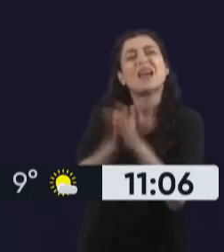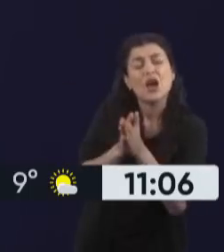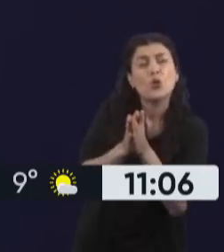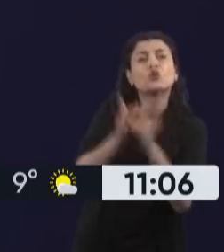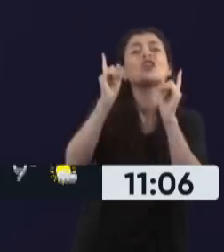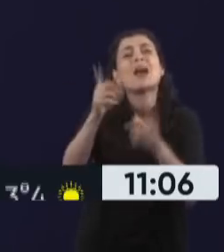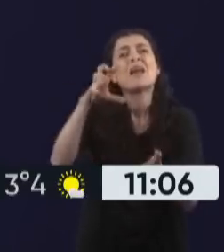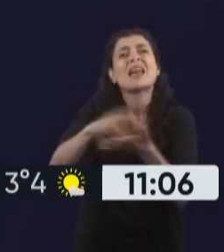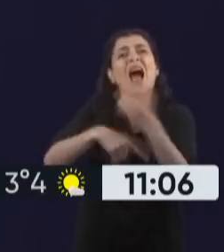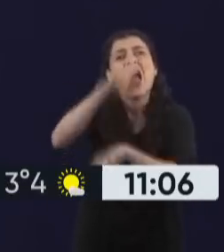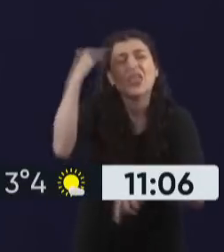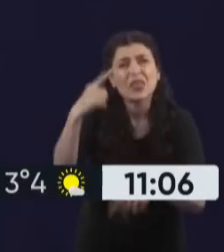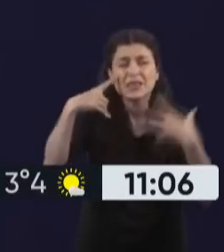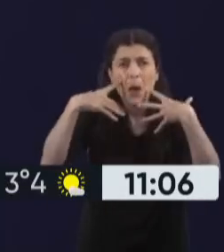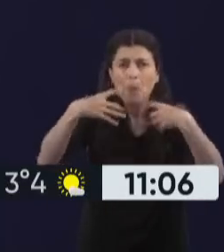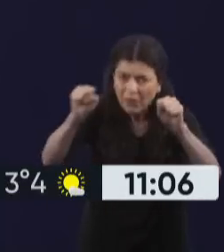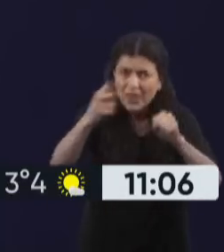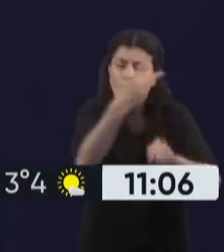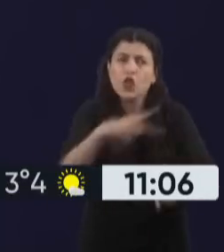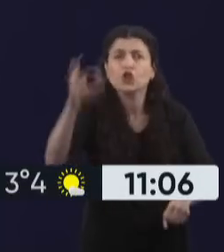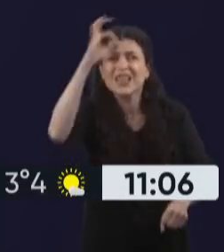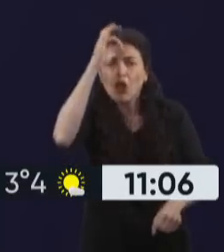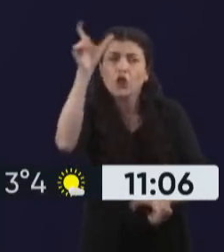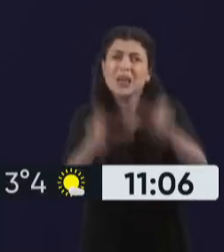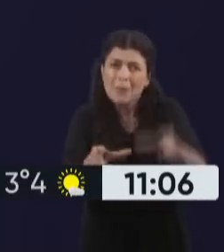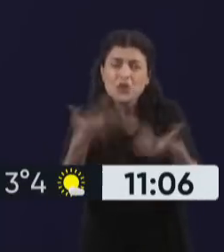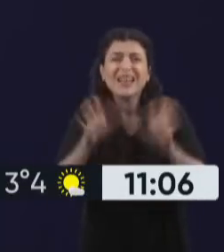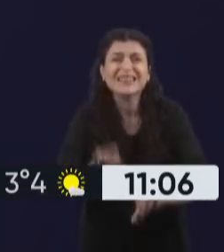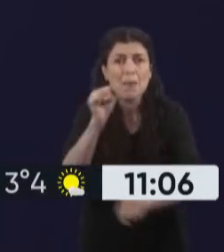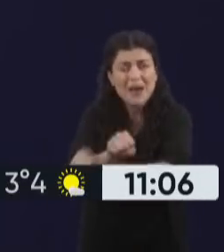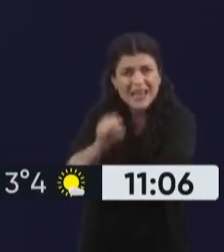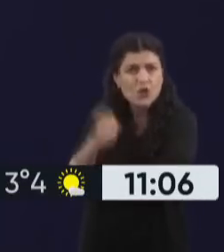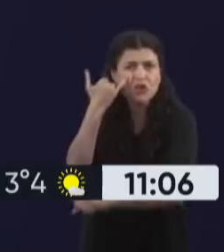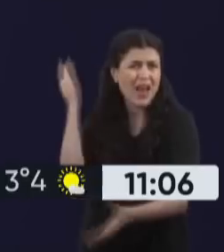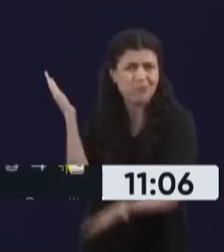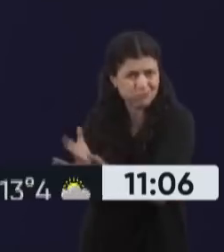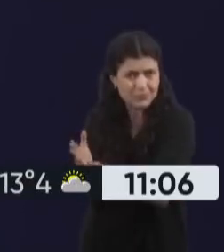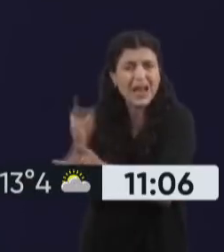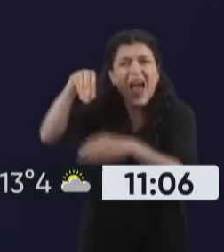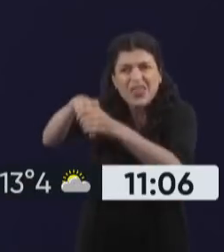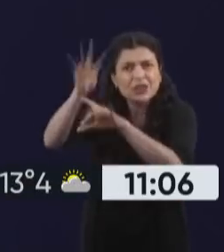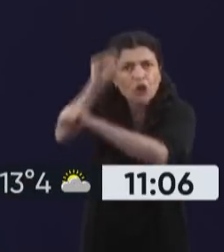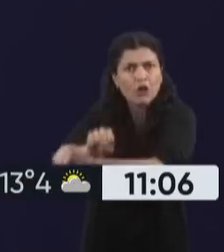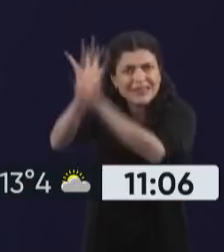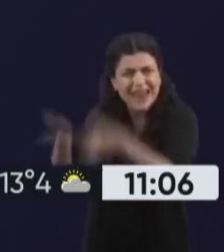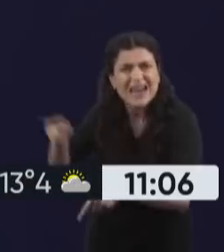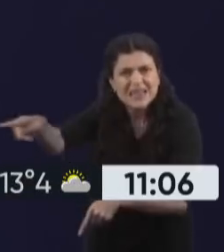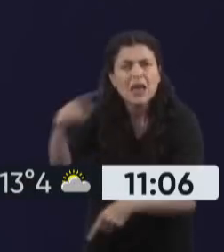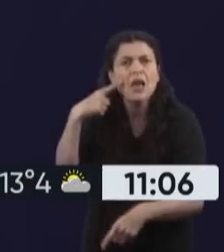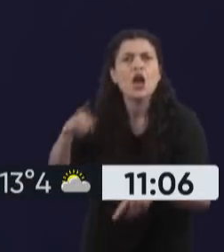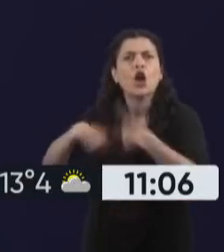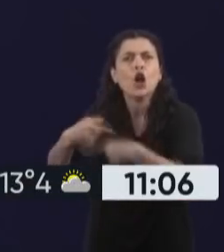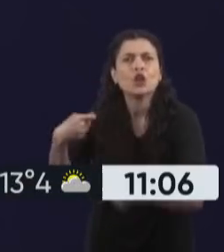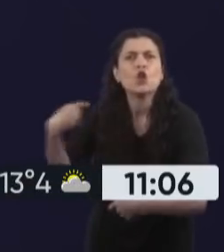ANDIS. Detectó que 212 presos condenados y procesados estaban recibiendo una pensión no contributiva